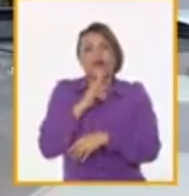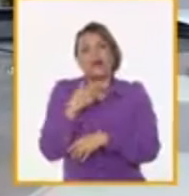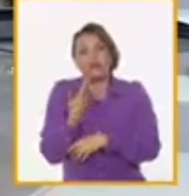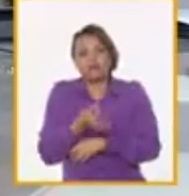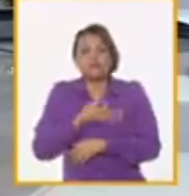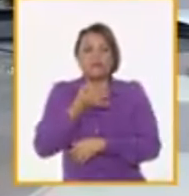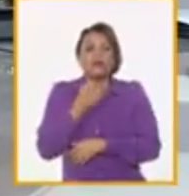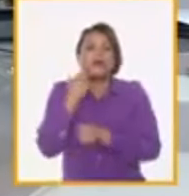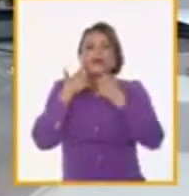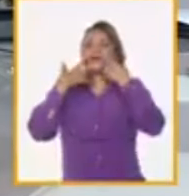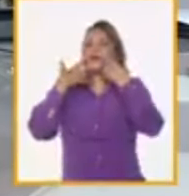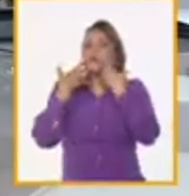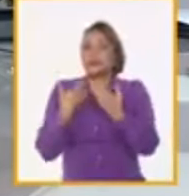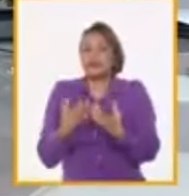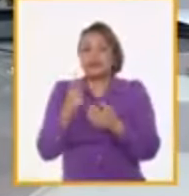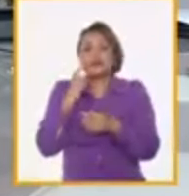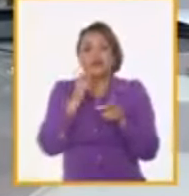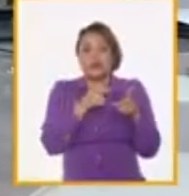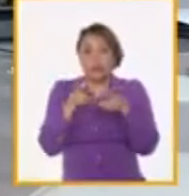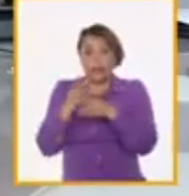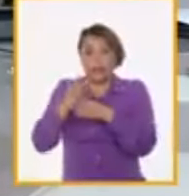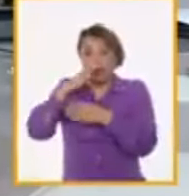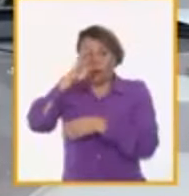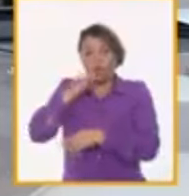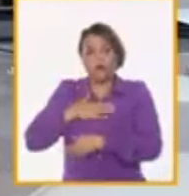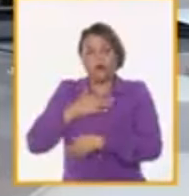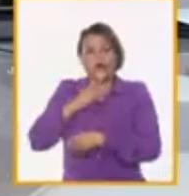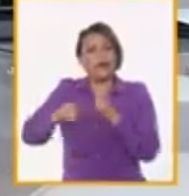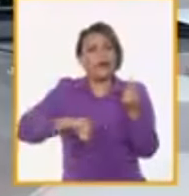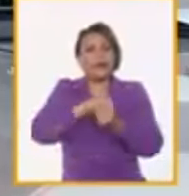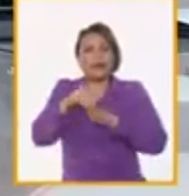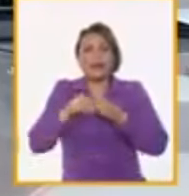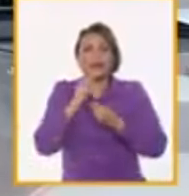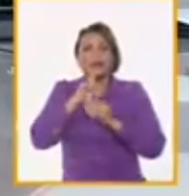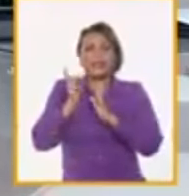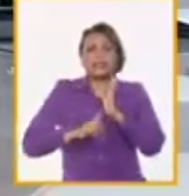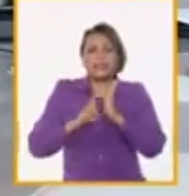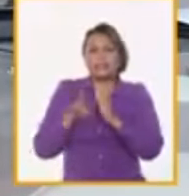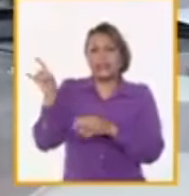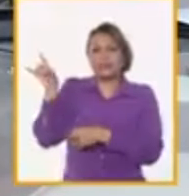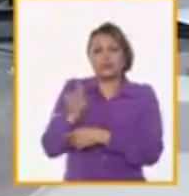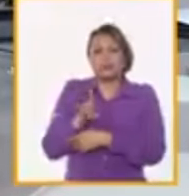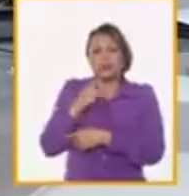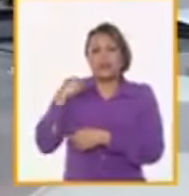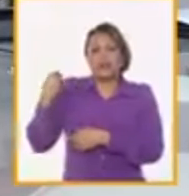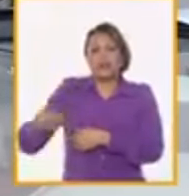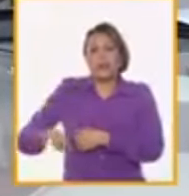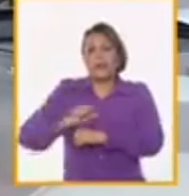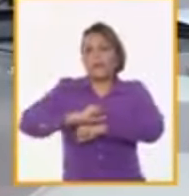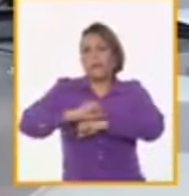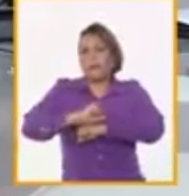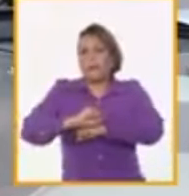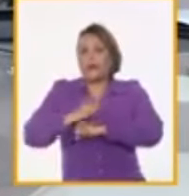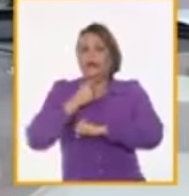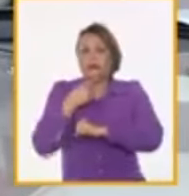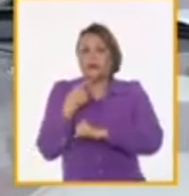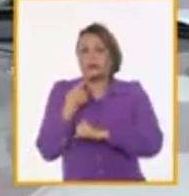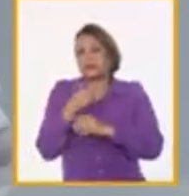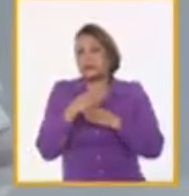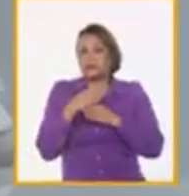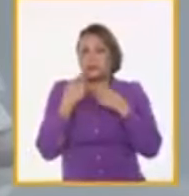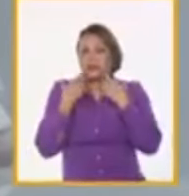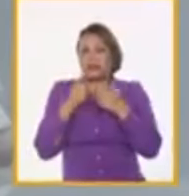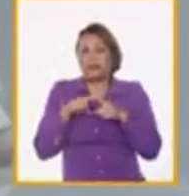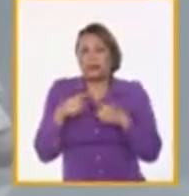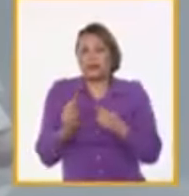importancia tiene veíamos el material de Santiago de Cuba, ese cambio de materia energética que se está logrando en el bombeo desde las fuentes de abasto?